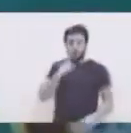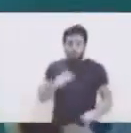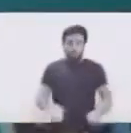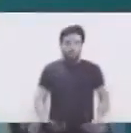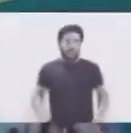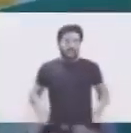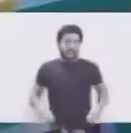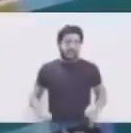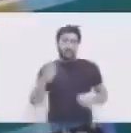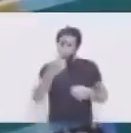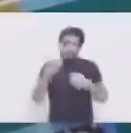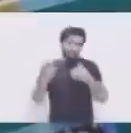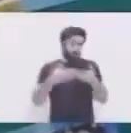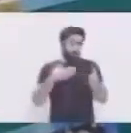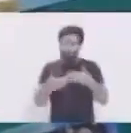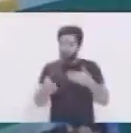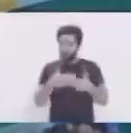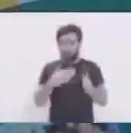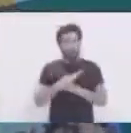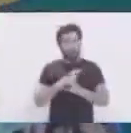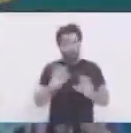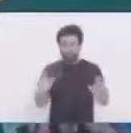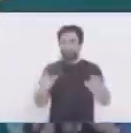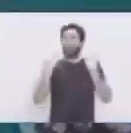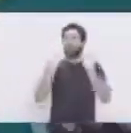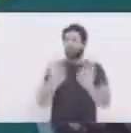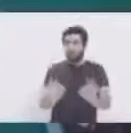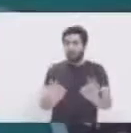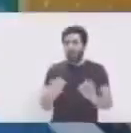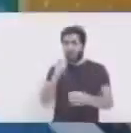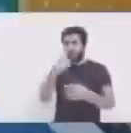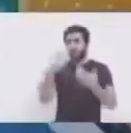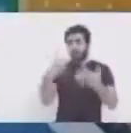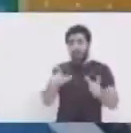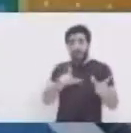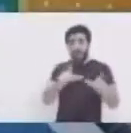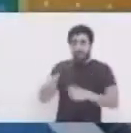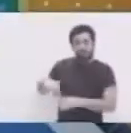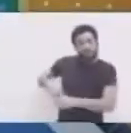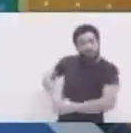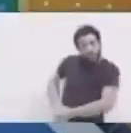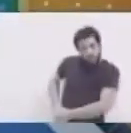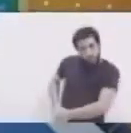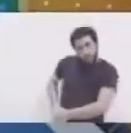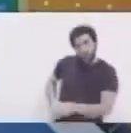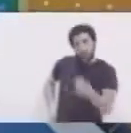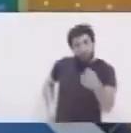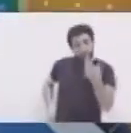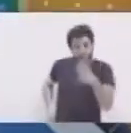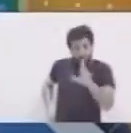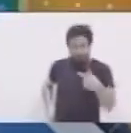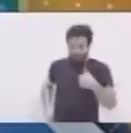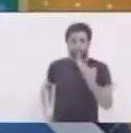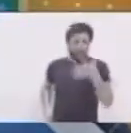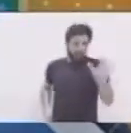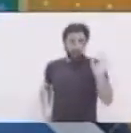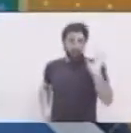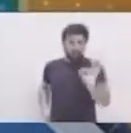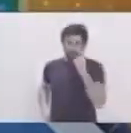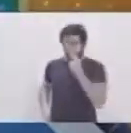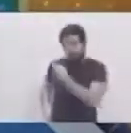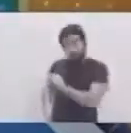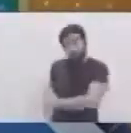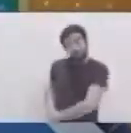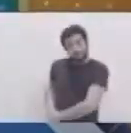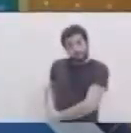ustedes quieran, y también imaginaria. ¿Ya tienen sus manos en la bolsa? Yo ya. ¿Sí? Yo ya. ¿Ya tienen sus manos en la bolsa? Muy bien.